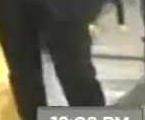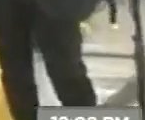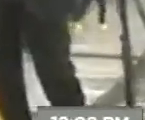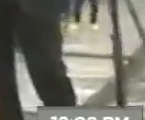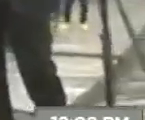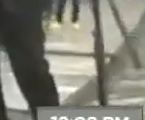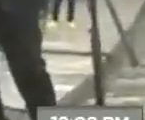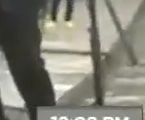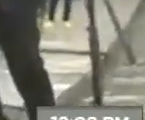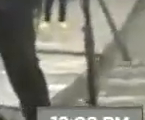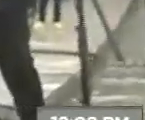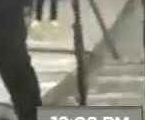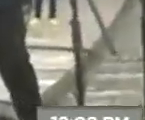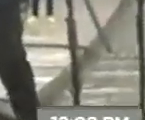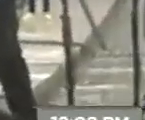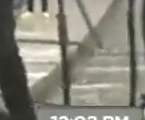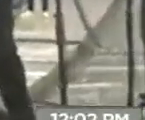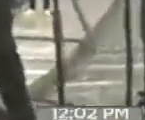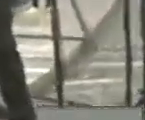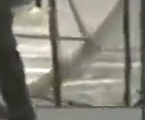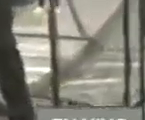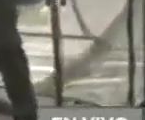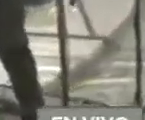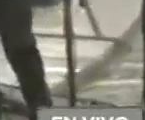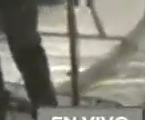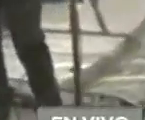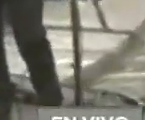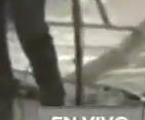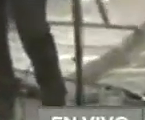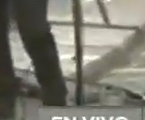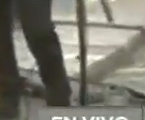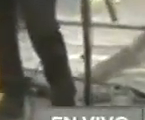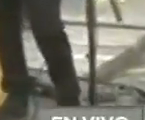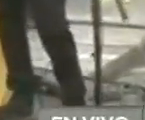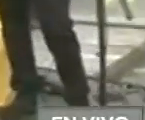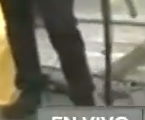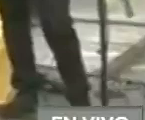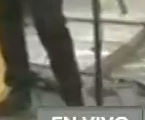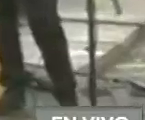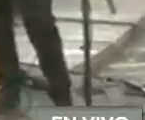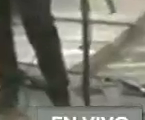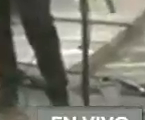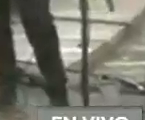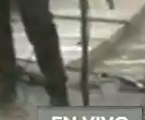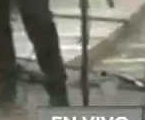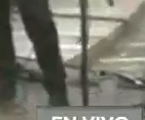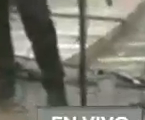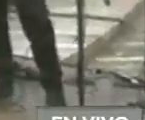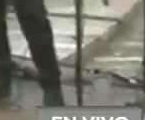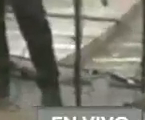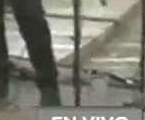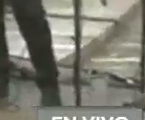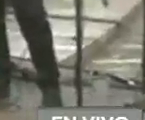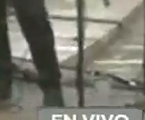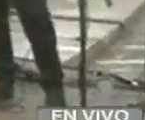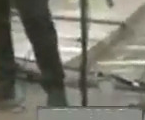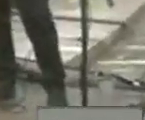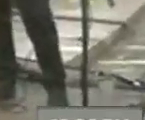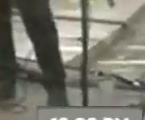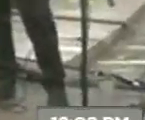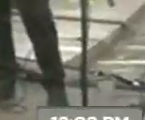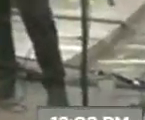quedará nuevamente instalado este año parlamentario, esta instalación de estas